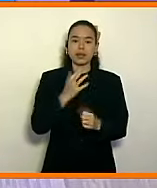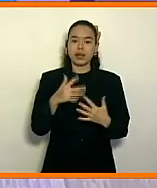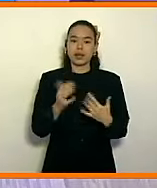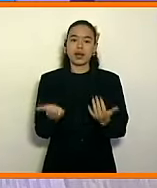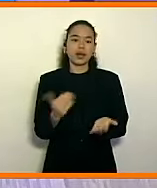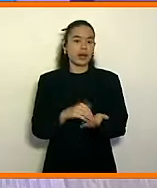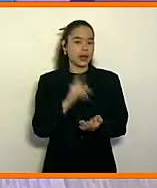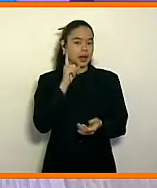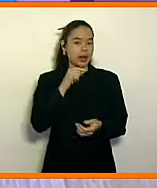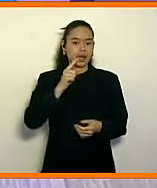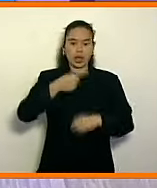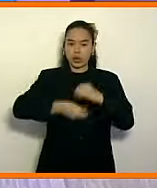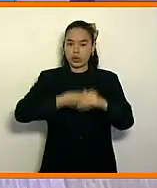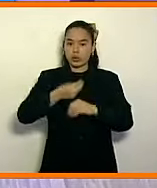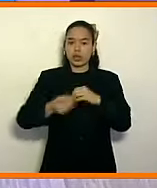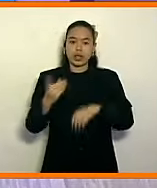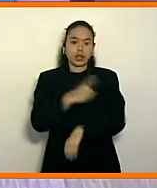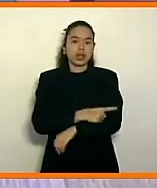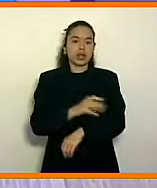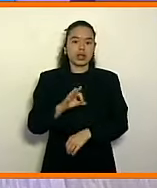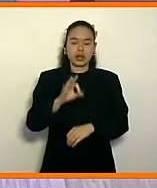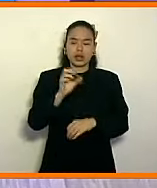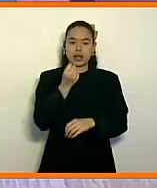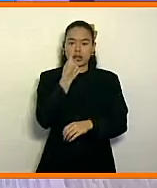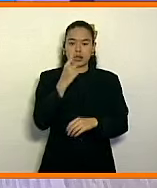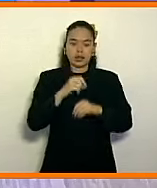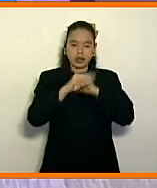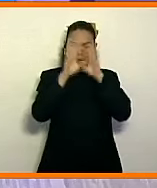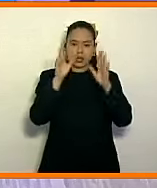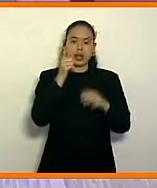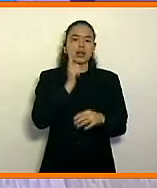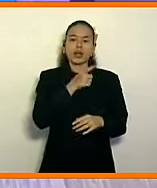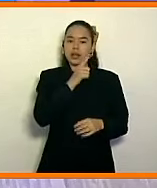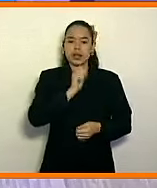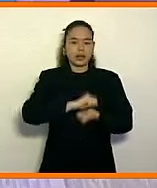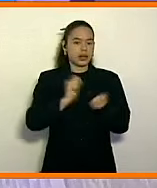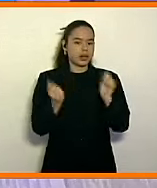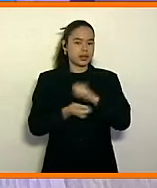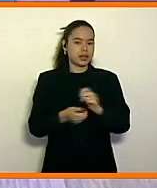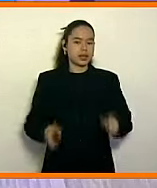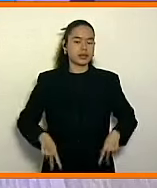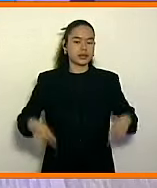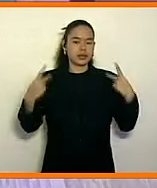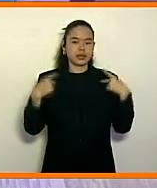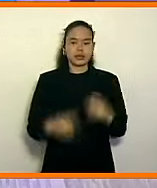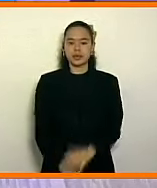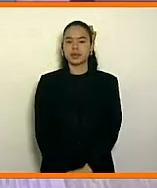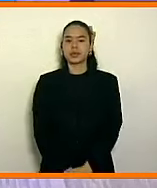mañana en nuestro primer sorteo del día en punto de las 11. Loto, te cambia la vida.